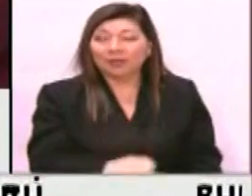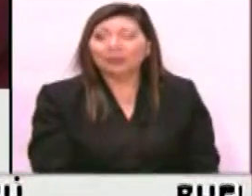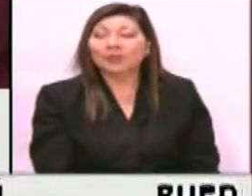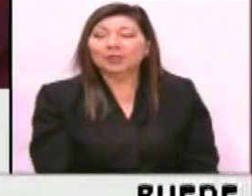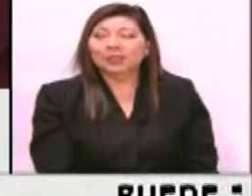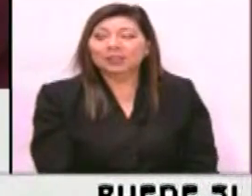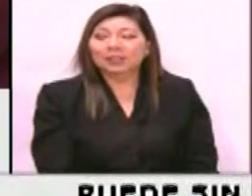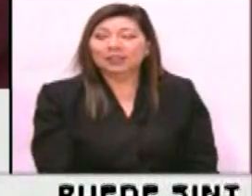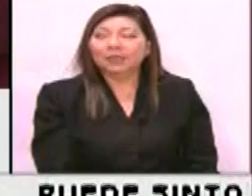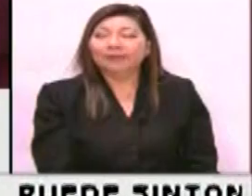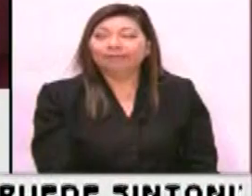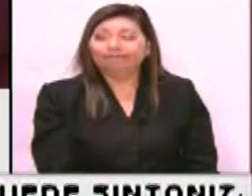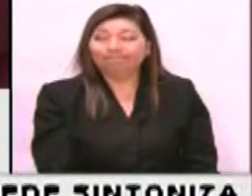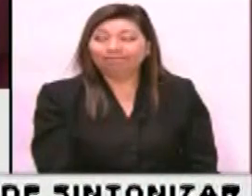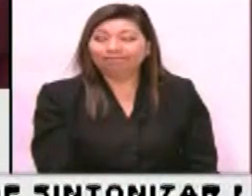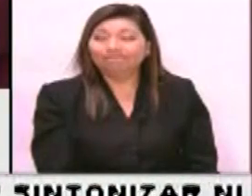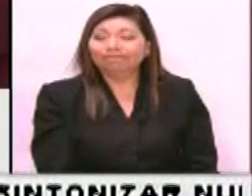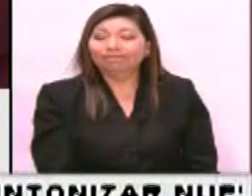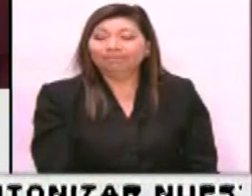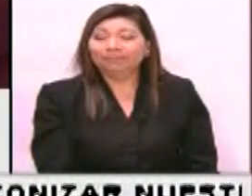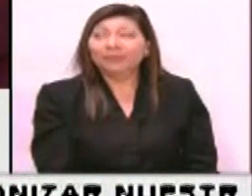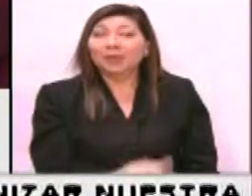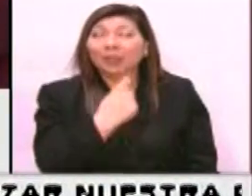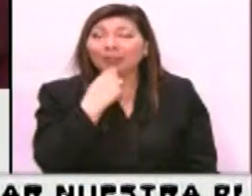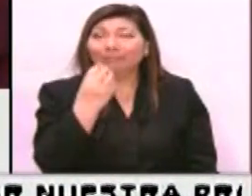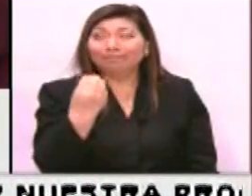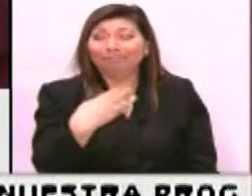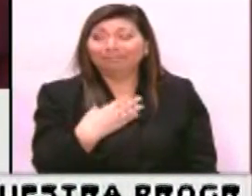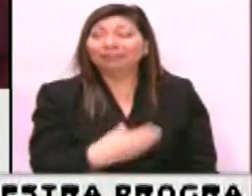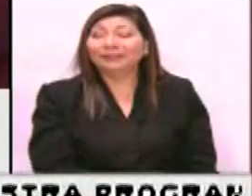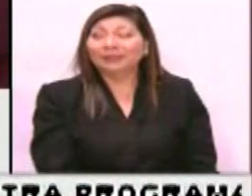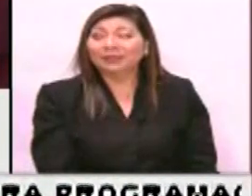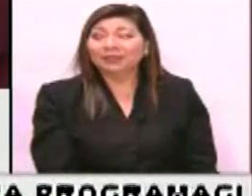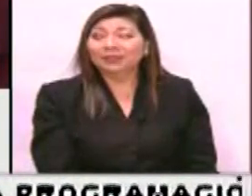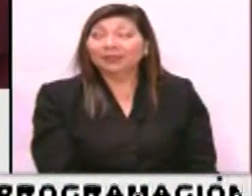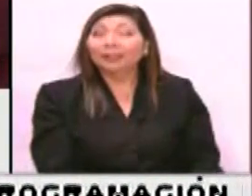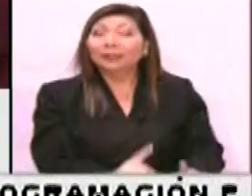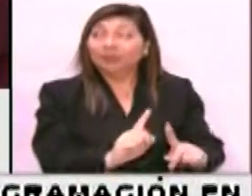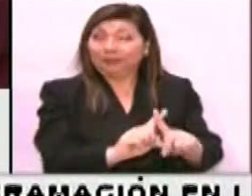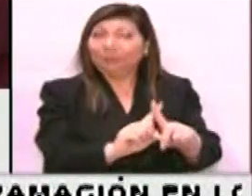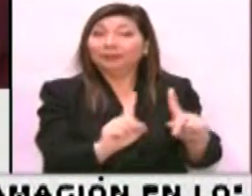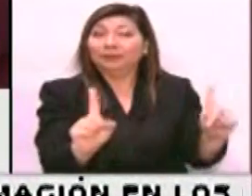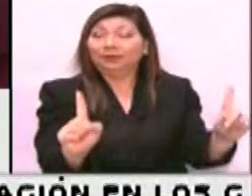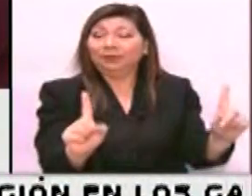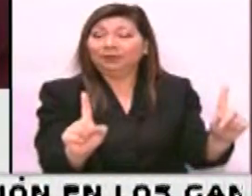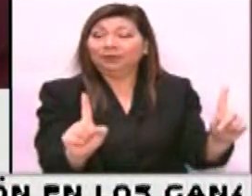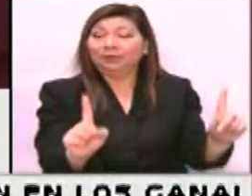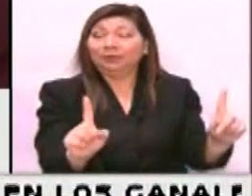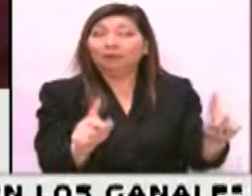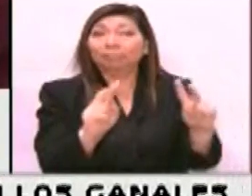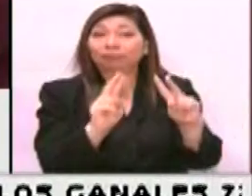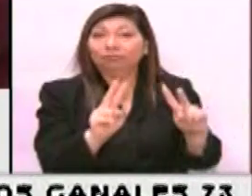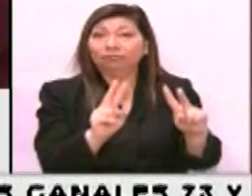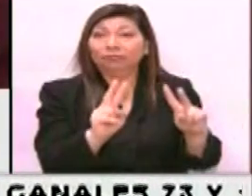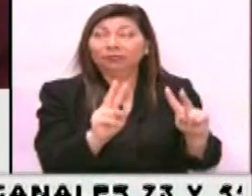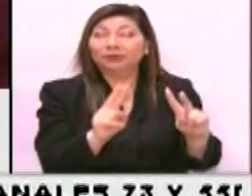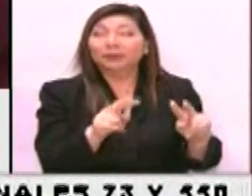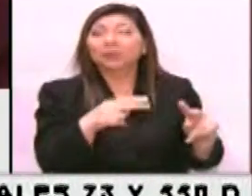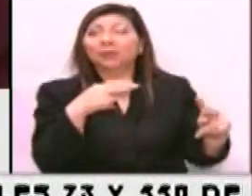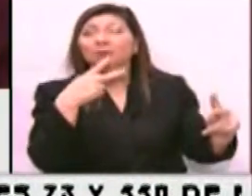años, ya hace muchísimo, ¿no es verdad? Me decía, distingue siempre entre el notorio y el